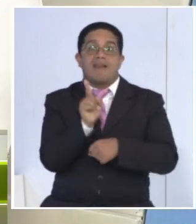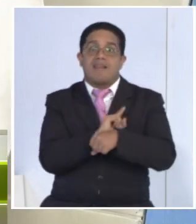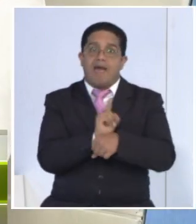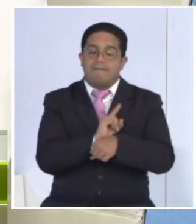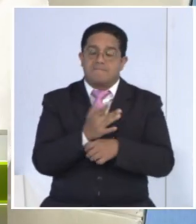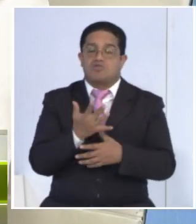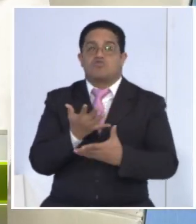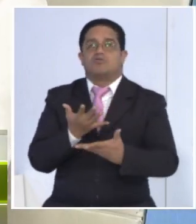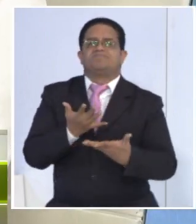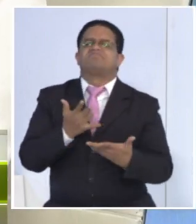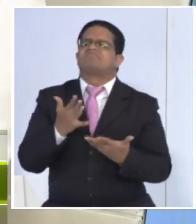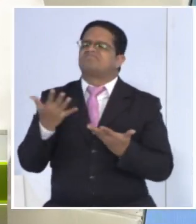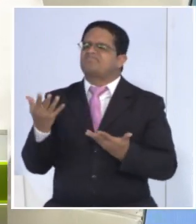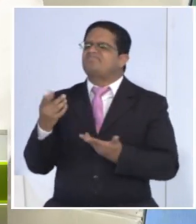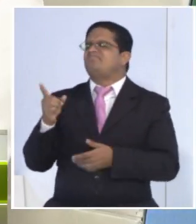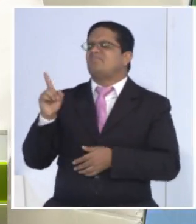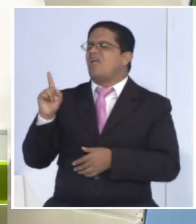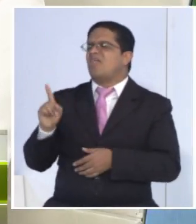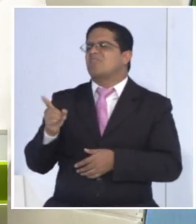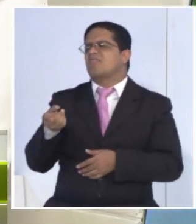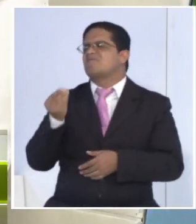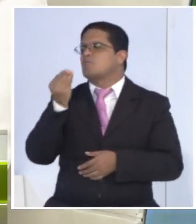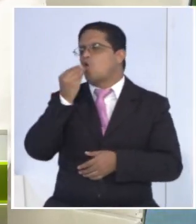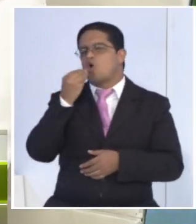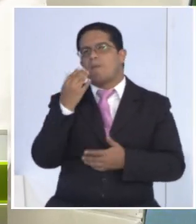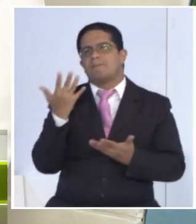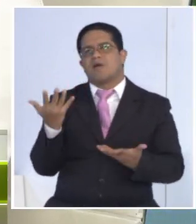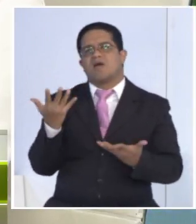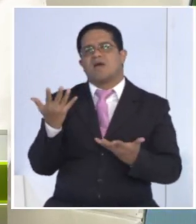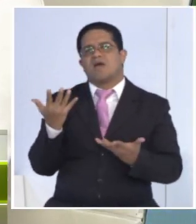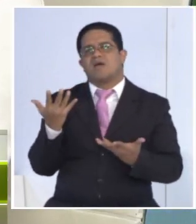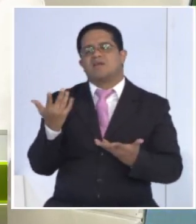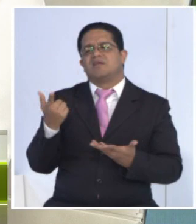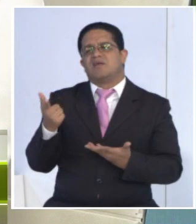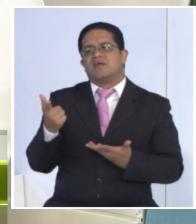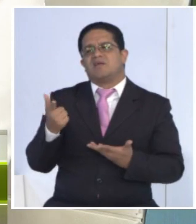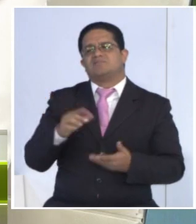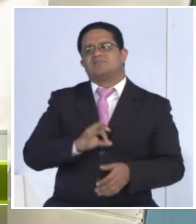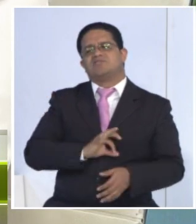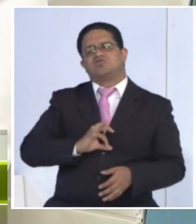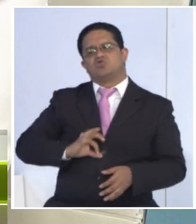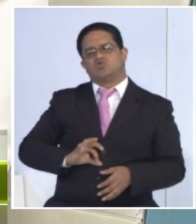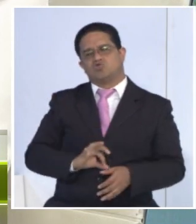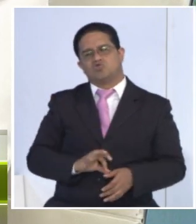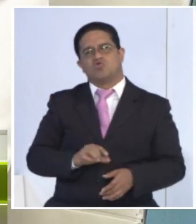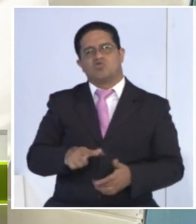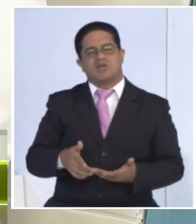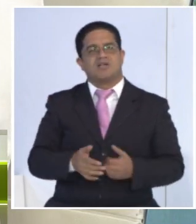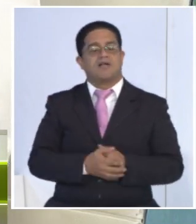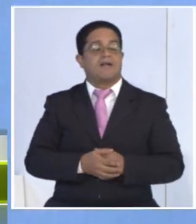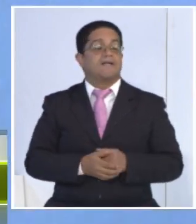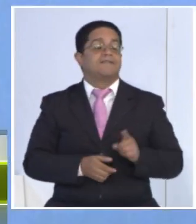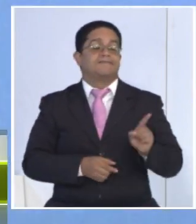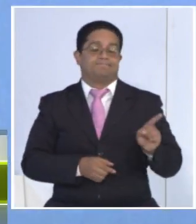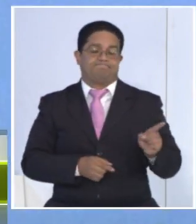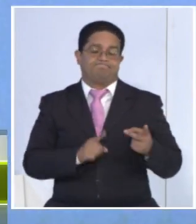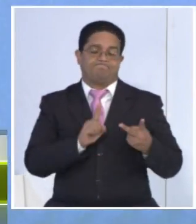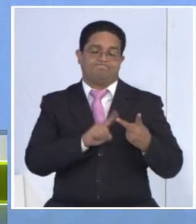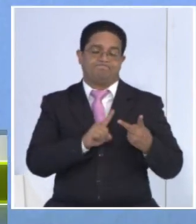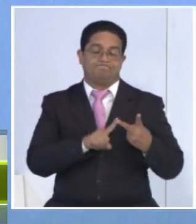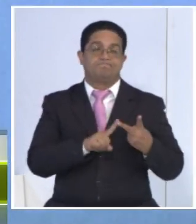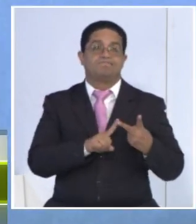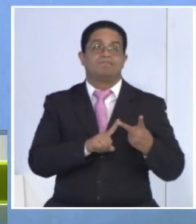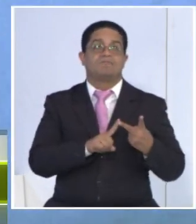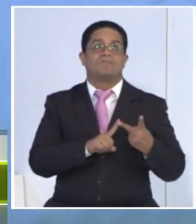eso. ¿Cuáles son los alimentos que más pueden alterar la microbiota intestinal, que puede generar esas disbiosis? Sí,